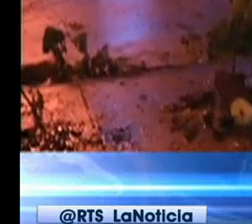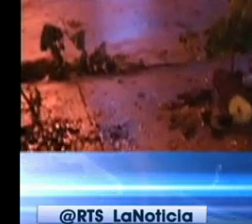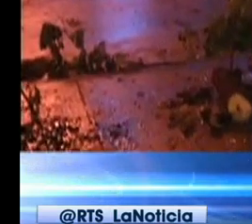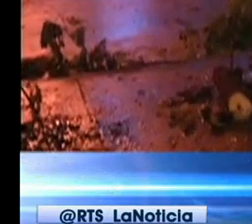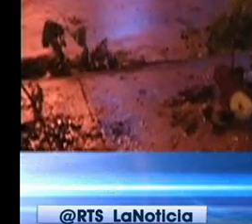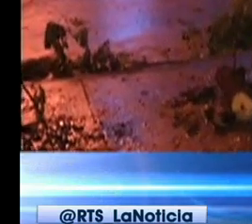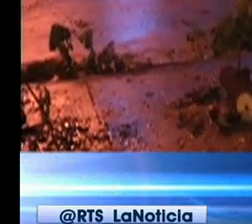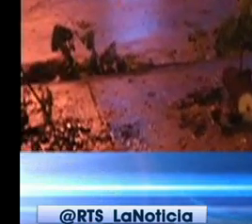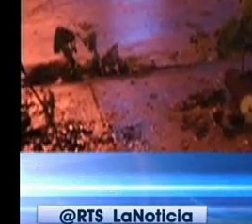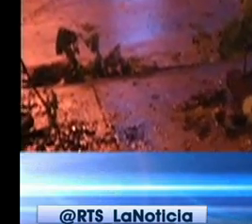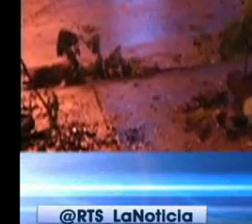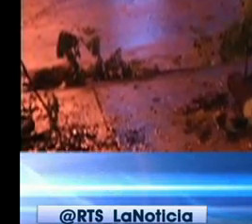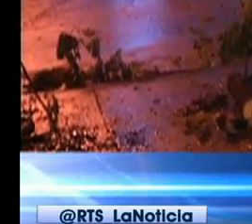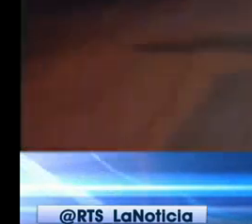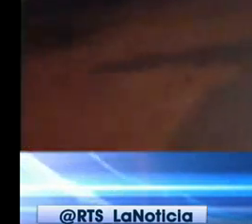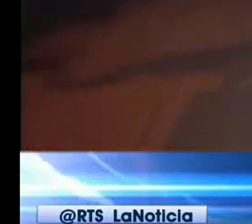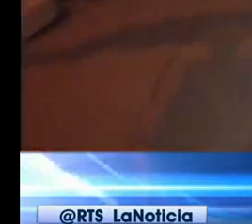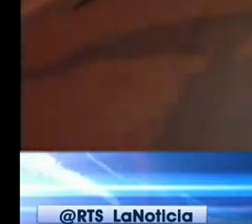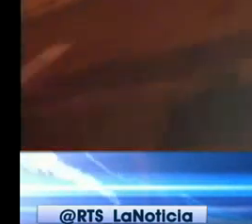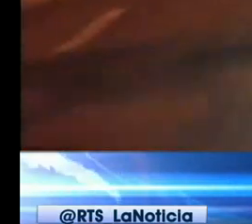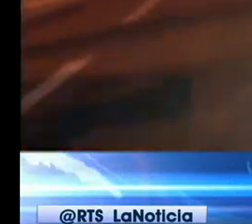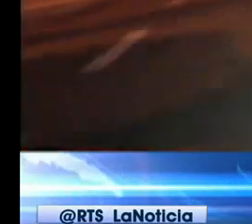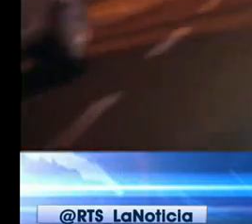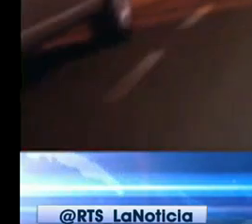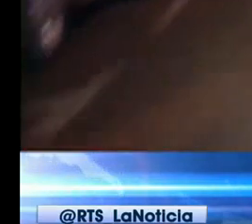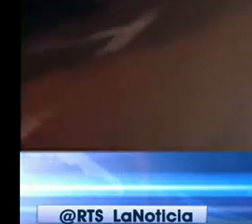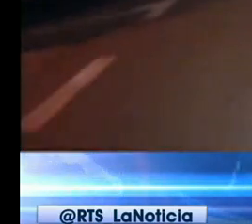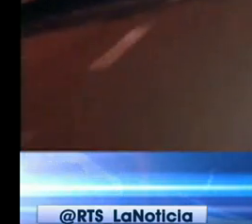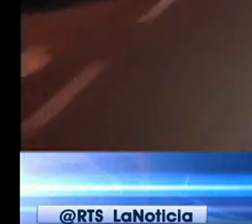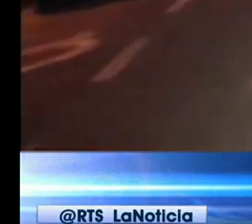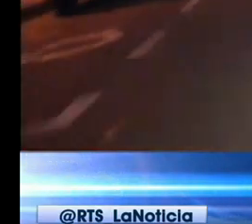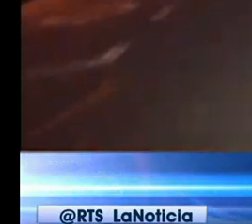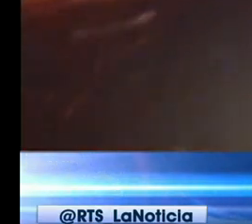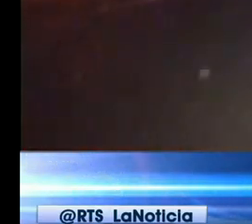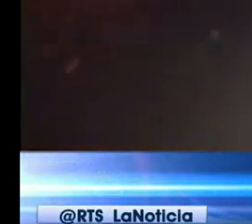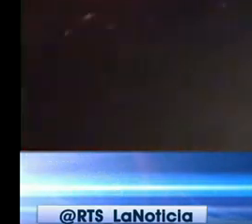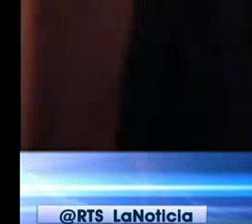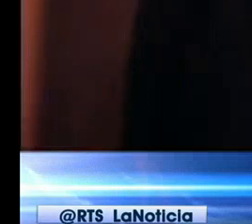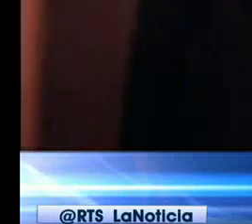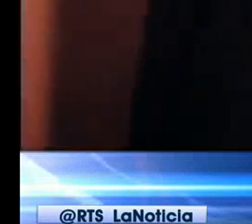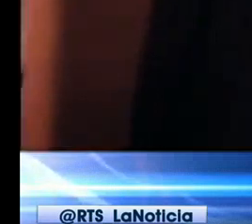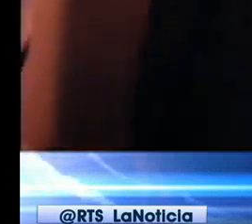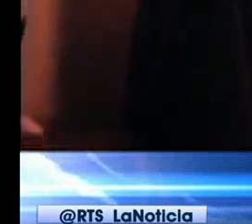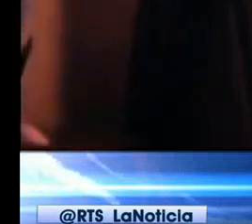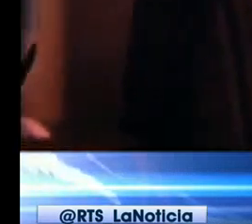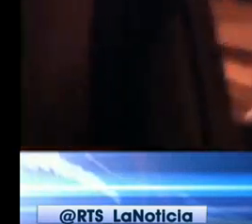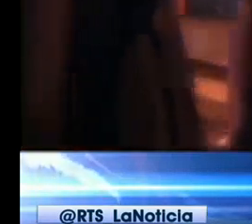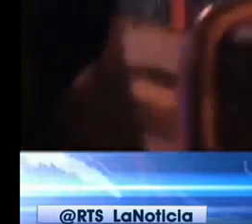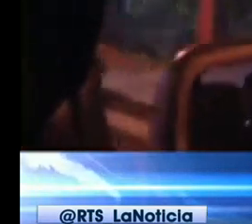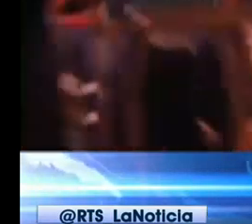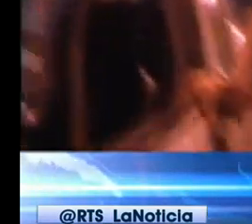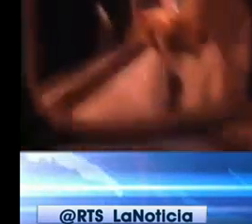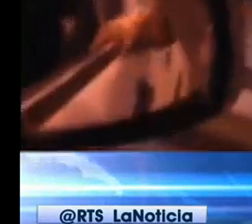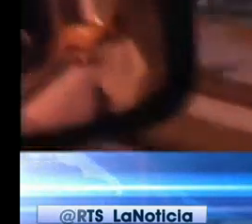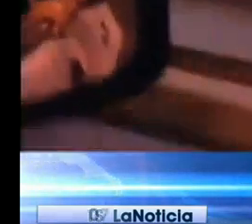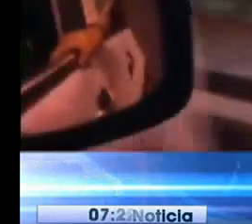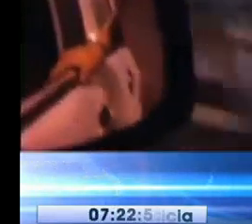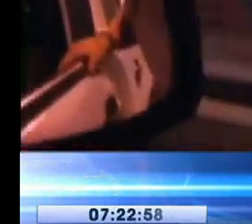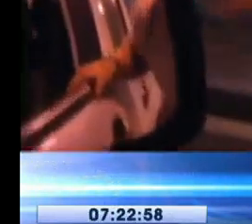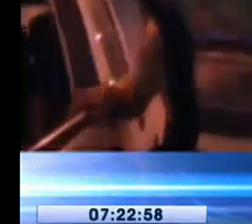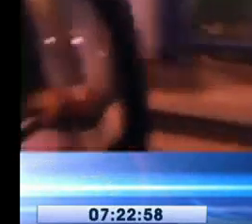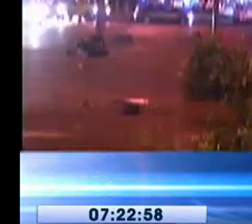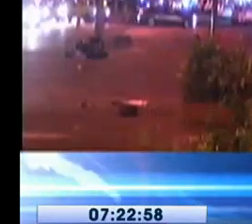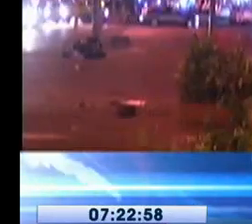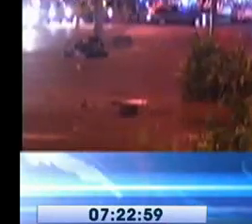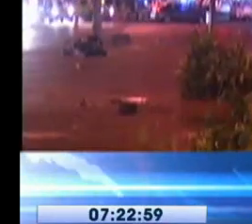Segmento Noctámbulos, conozca historias llenas de trabajo y diversión de quienes realizan diversas actividades en